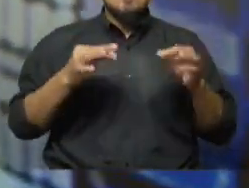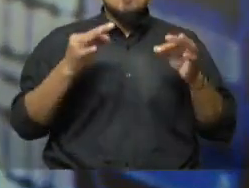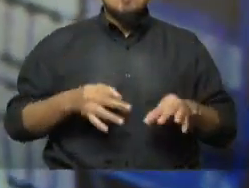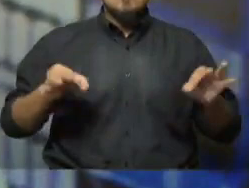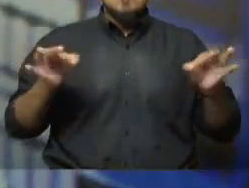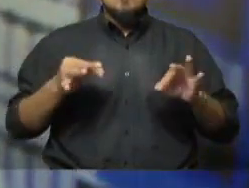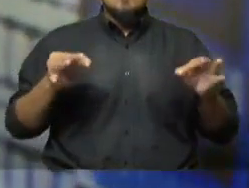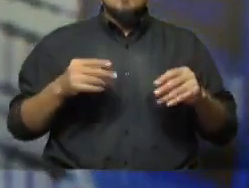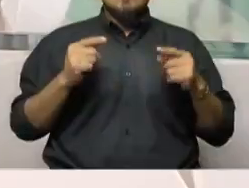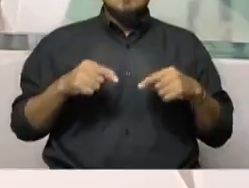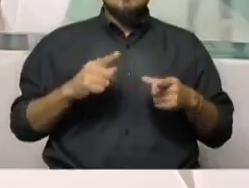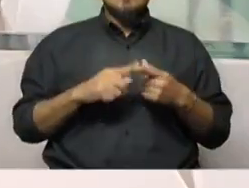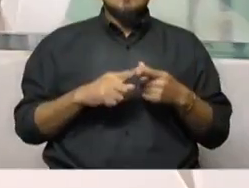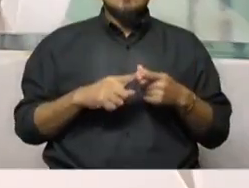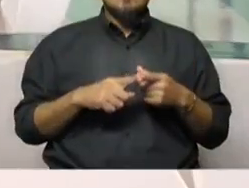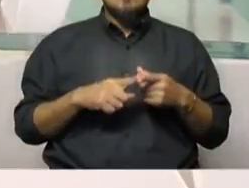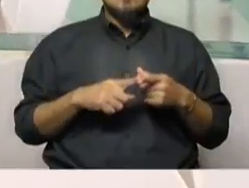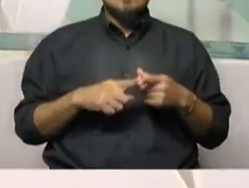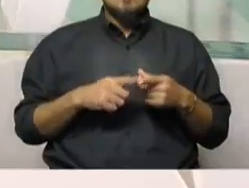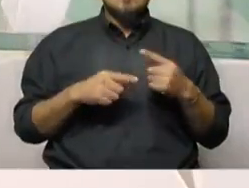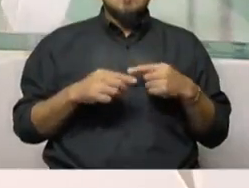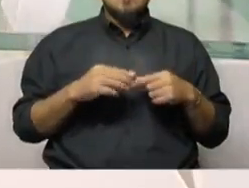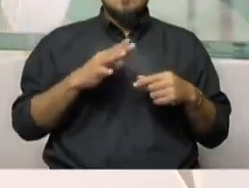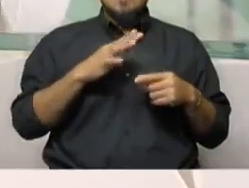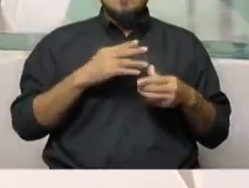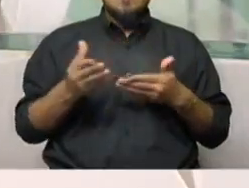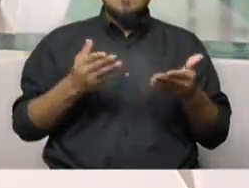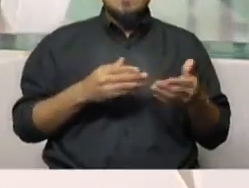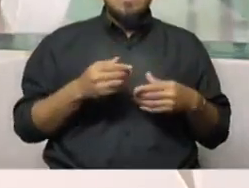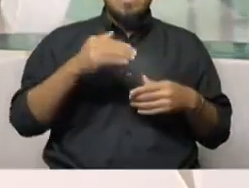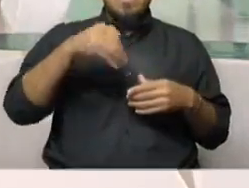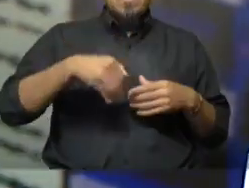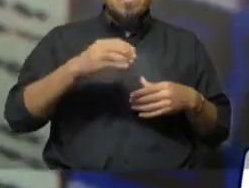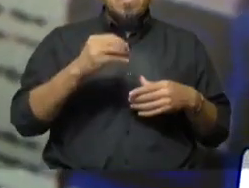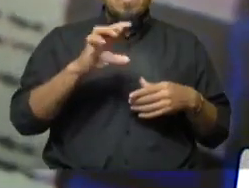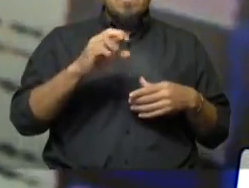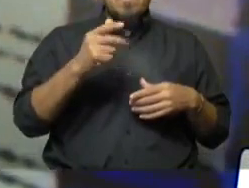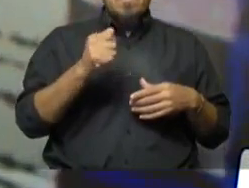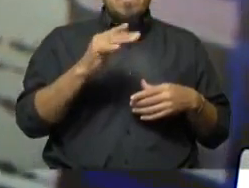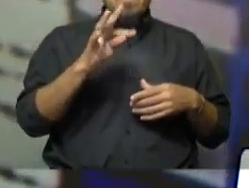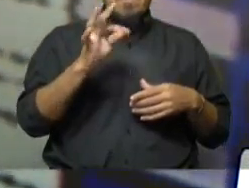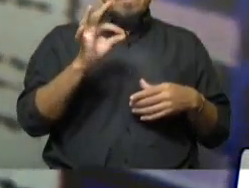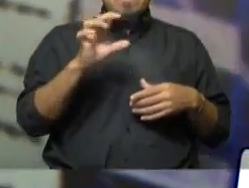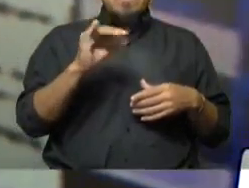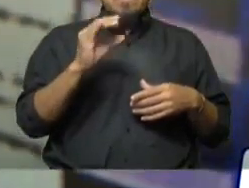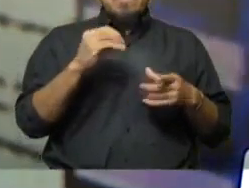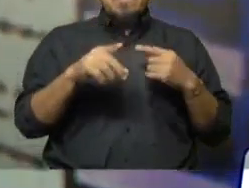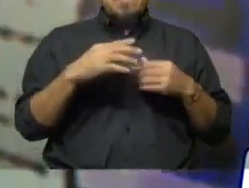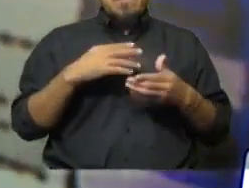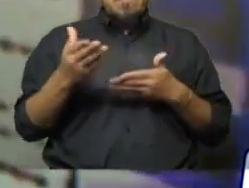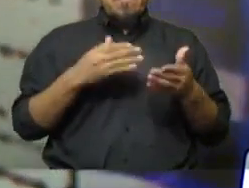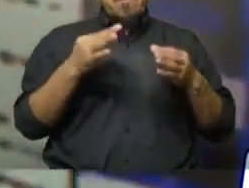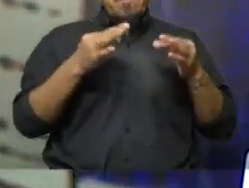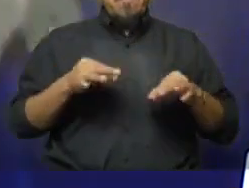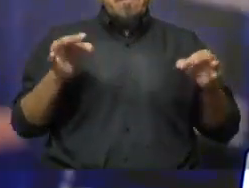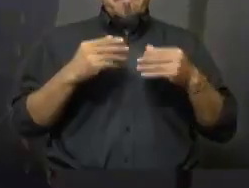Sí, en nuestro Mirá Montevideo de hoy, de jueves, porque vamos a estar recibiendo a Agustín Moratorio, que nos va a estar acompañando. Vamos a estar recibiendo su música, vamos a